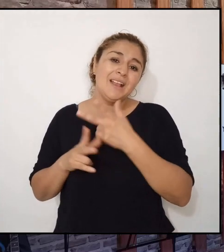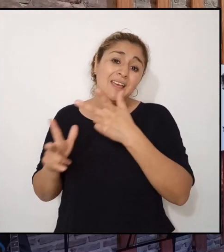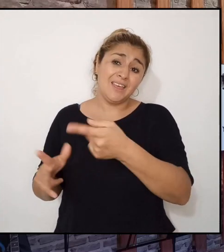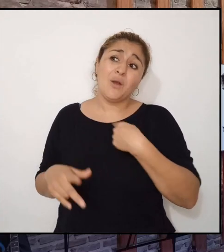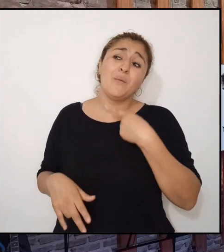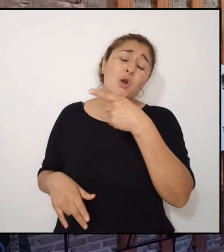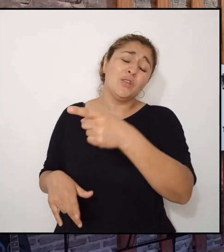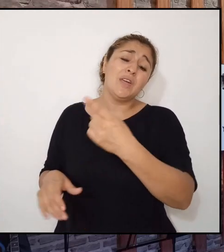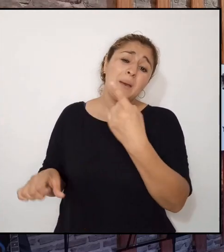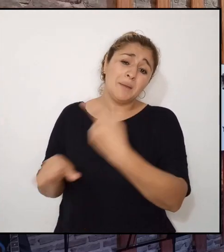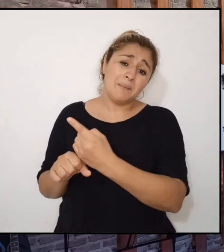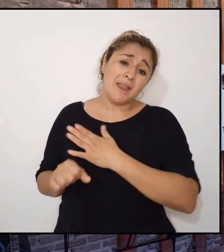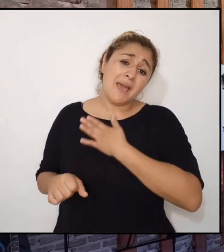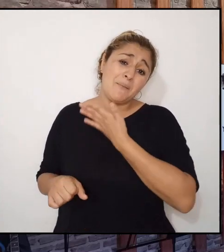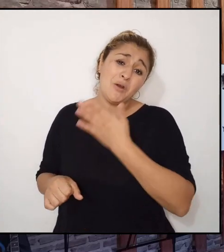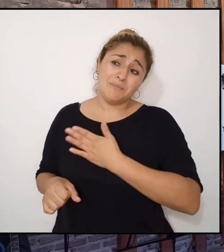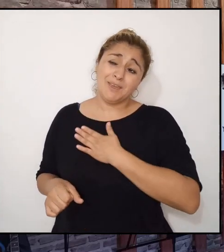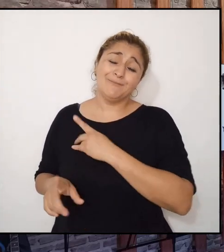¿No?